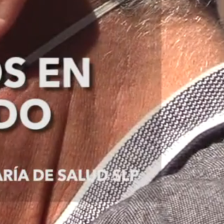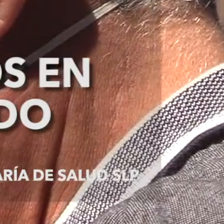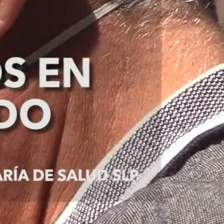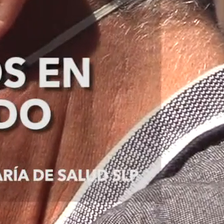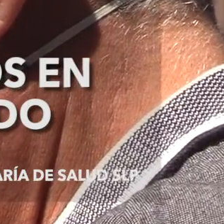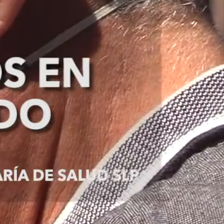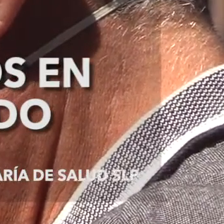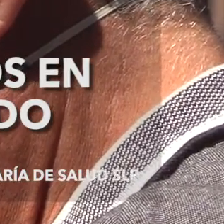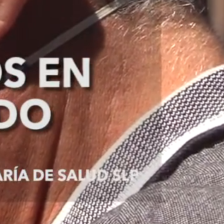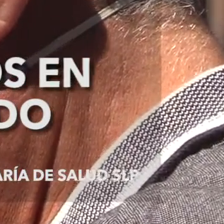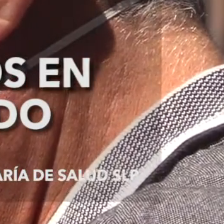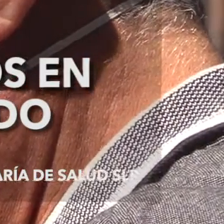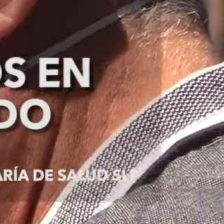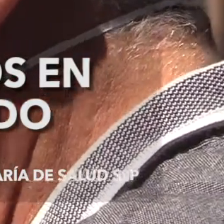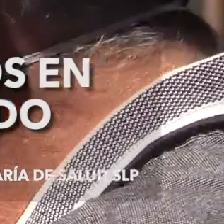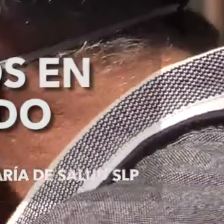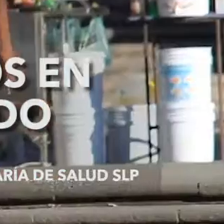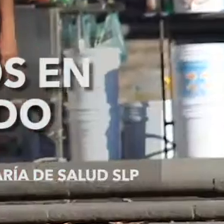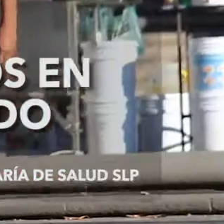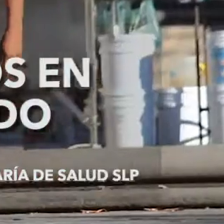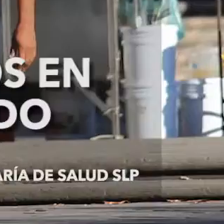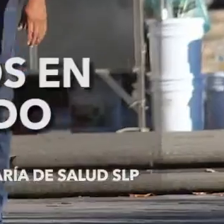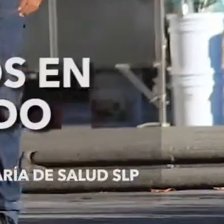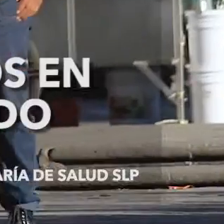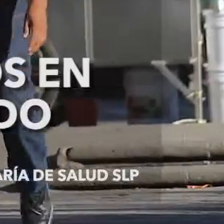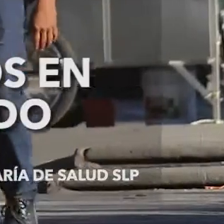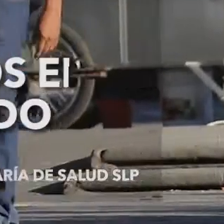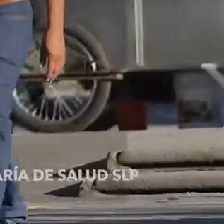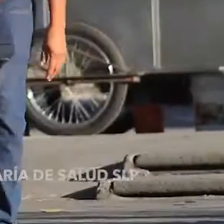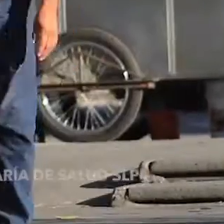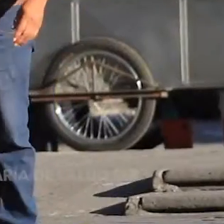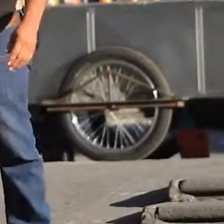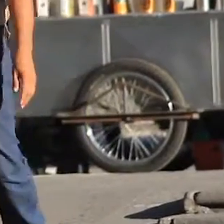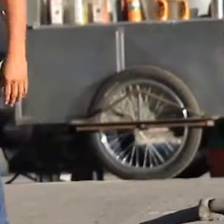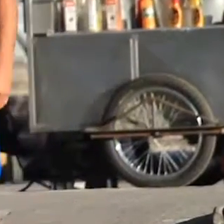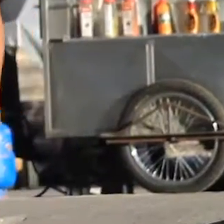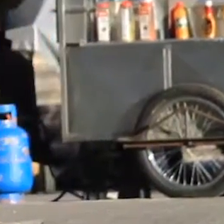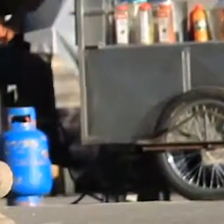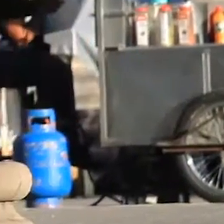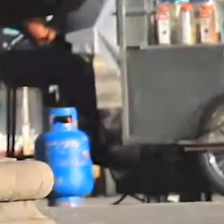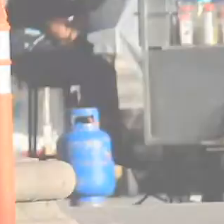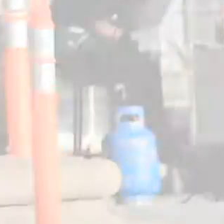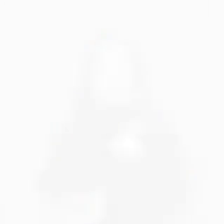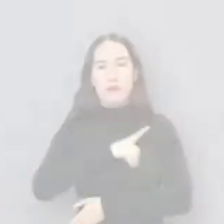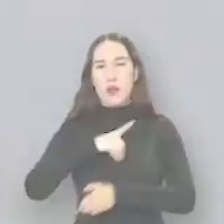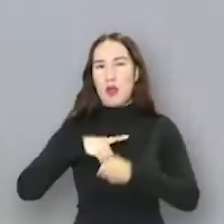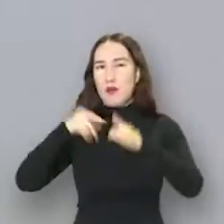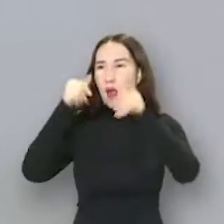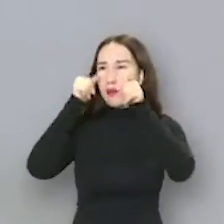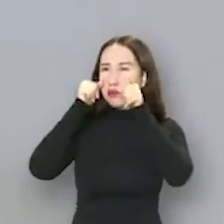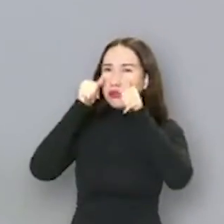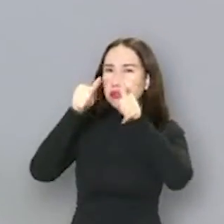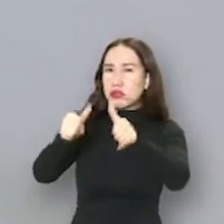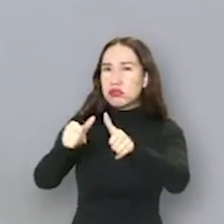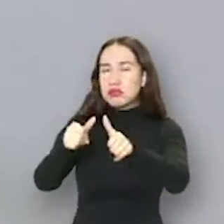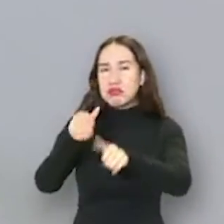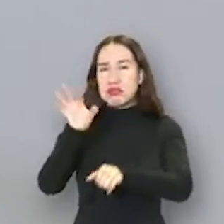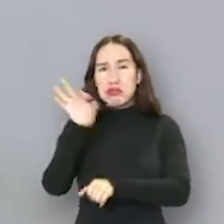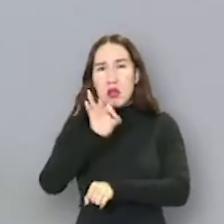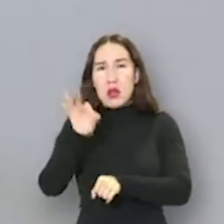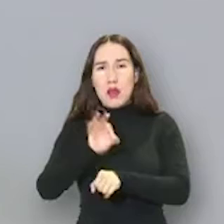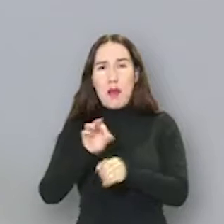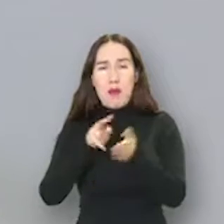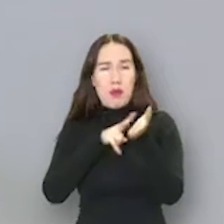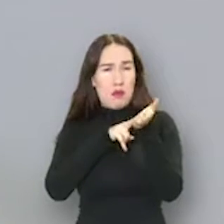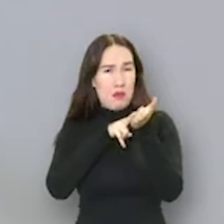131 nuevos casos para llegar a 19 mil 553 pacientes que aunque estemos en verde